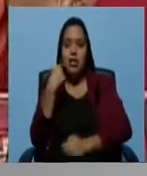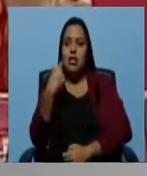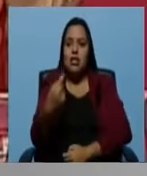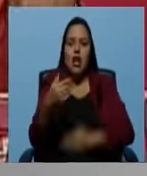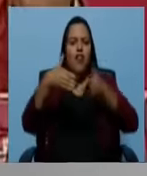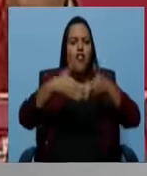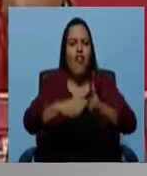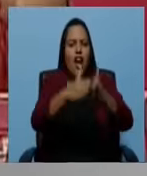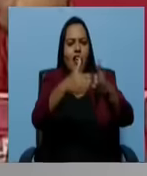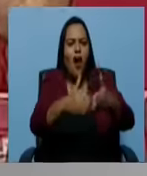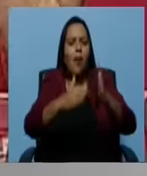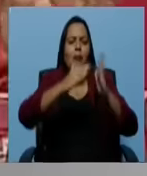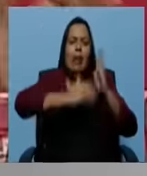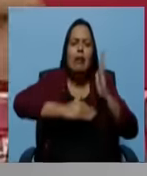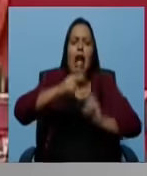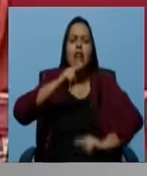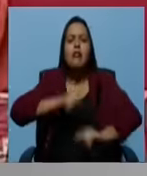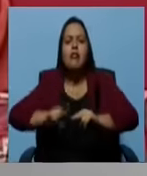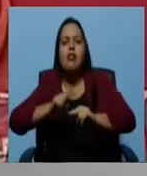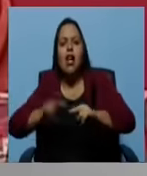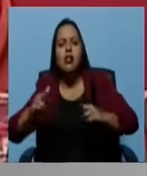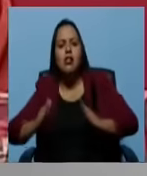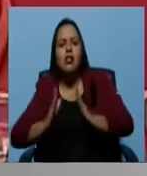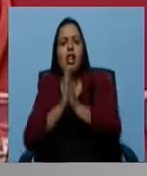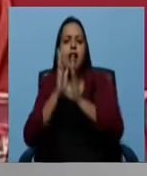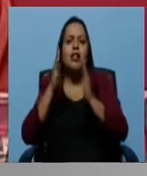niña y la Santa María.